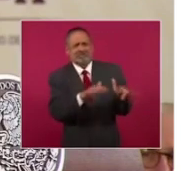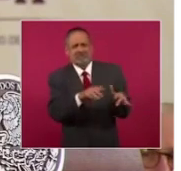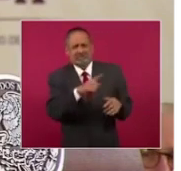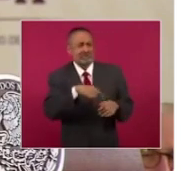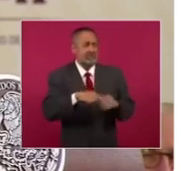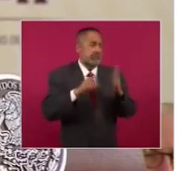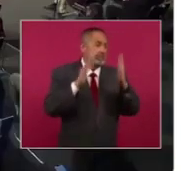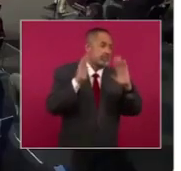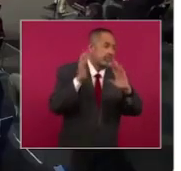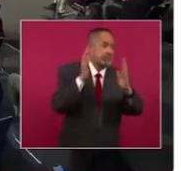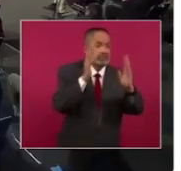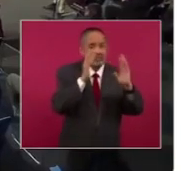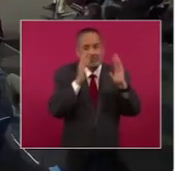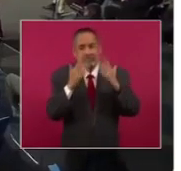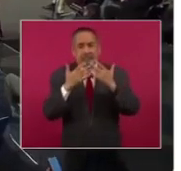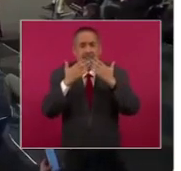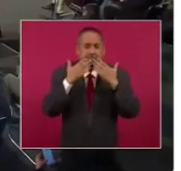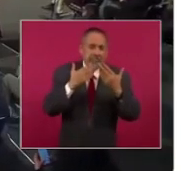aplaudiendo